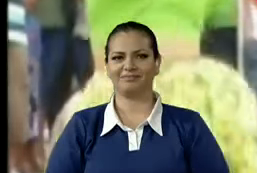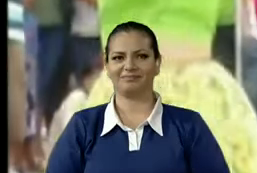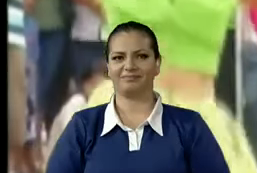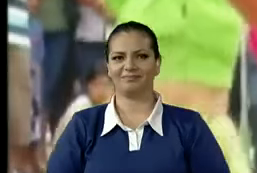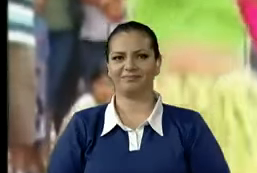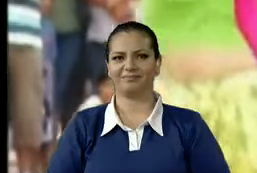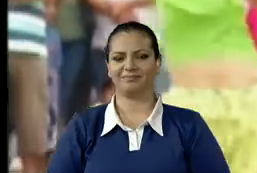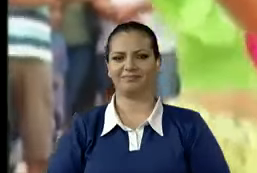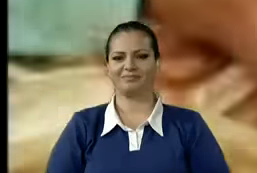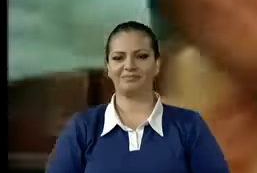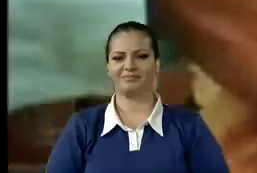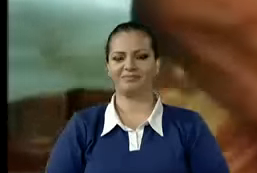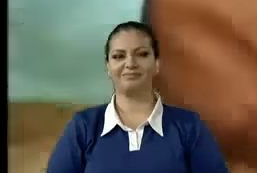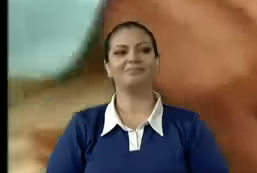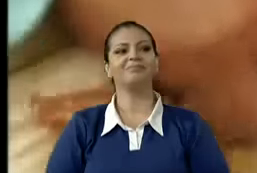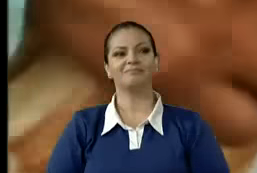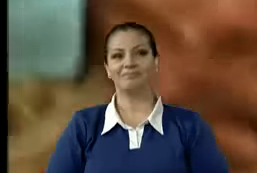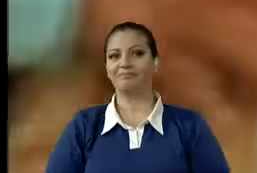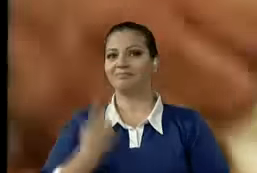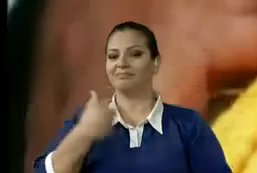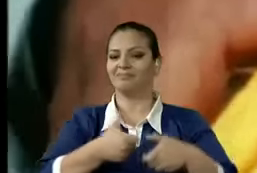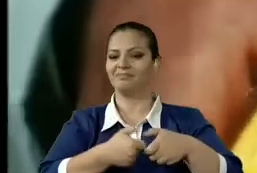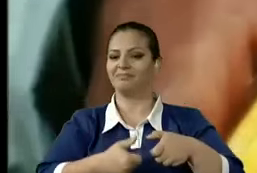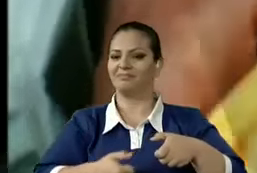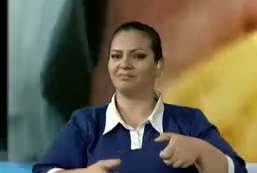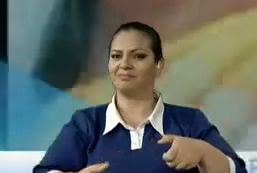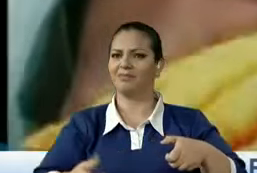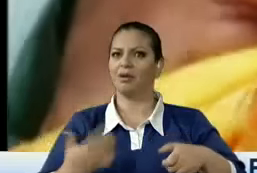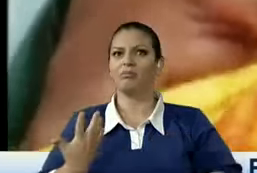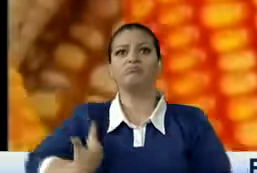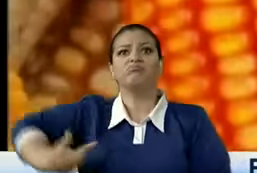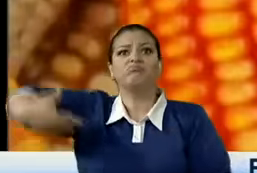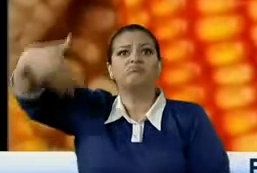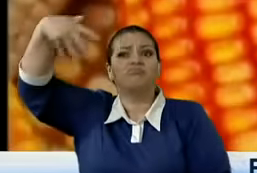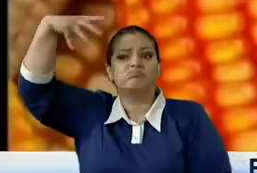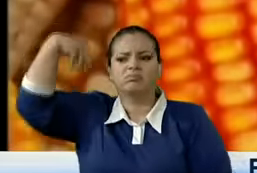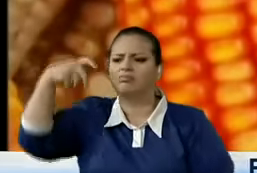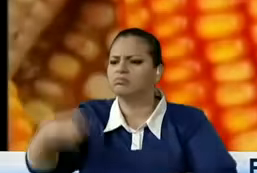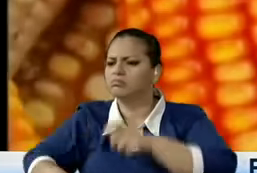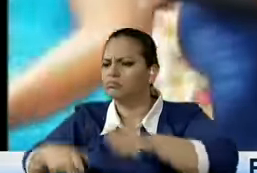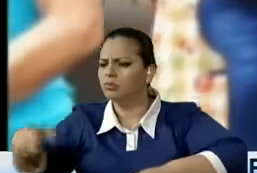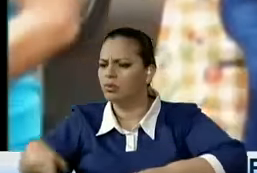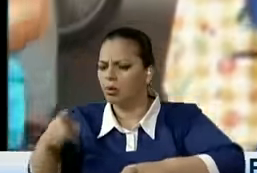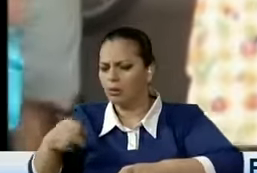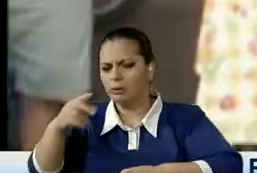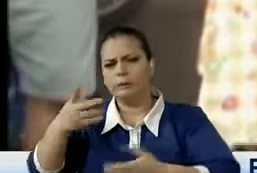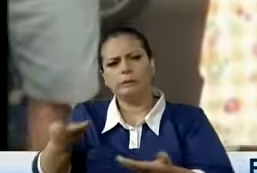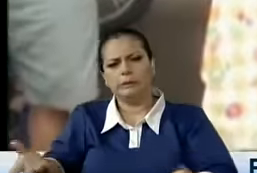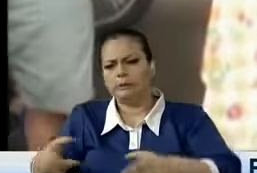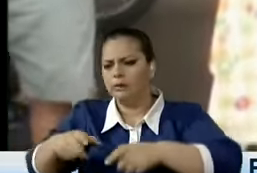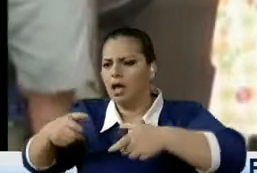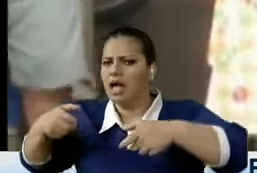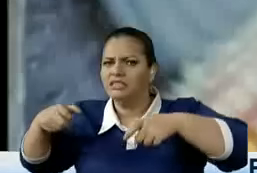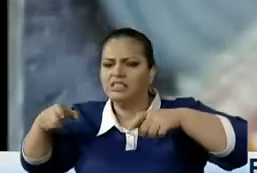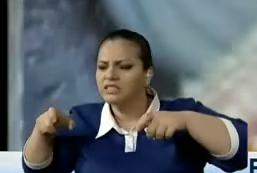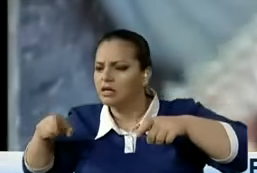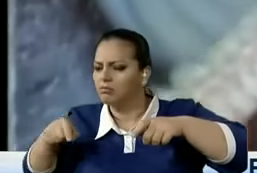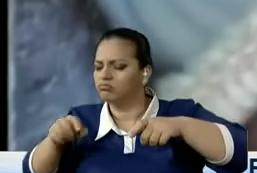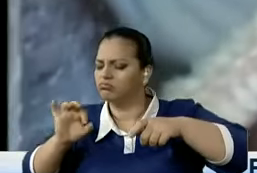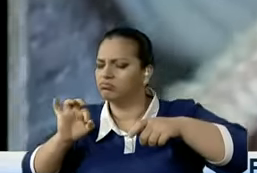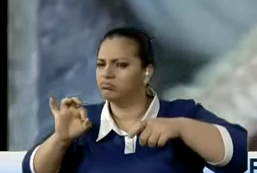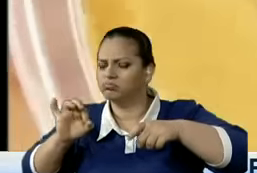El maíz también fue conocido como un alimento ancestral sagrado y es parte de la identidad de algunos pueblos que con sus